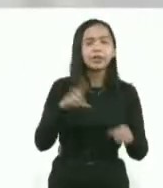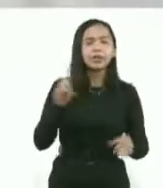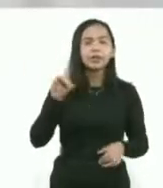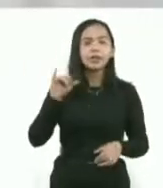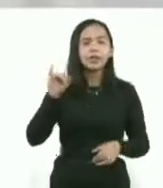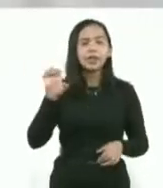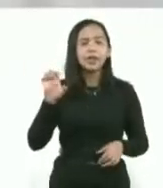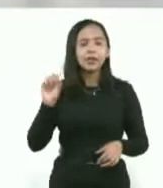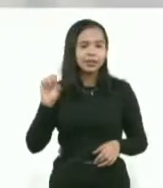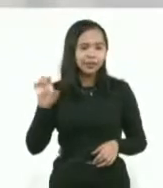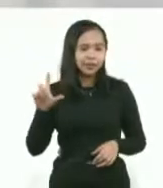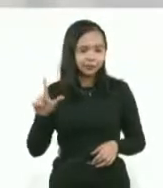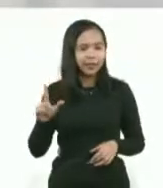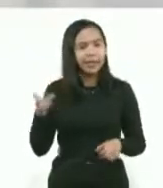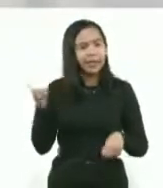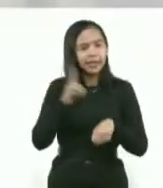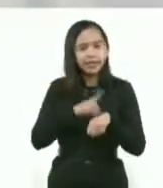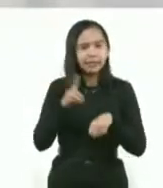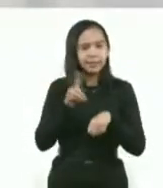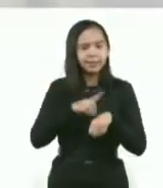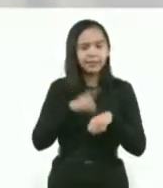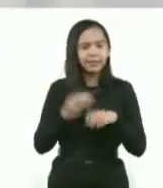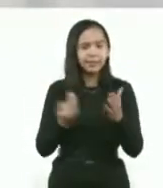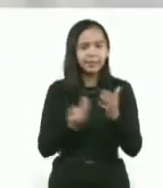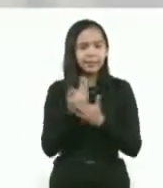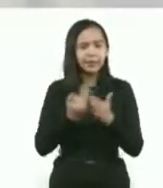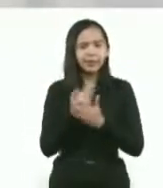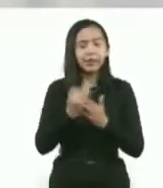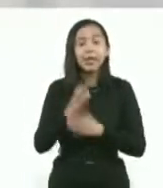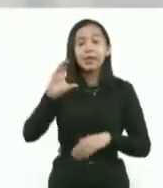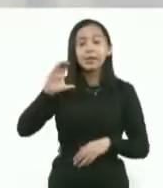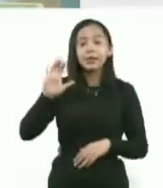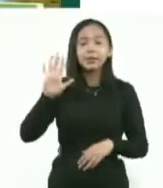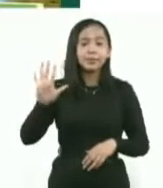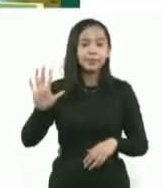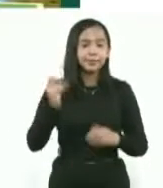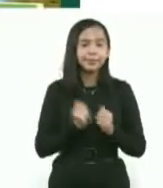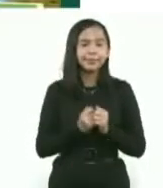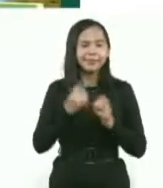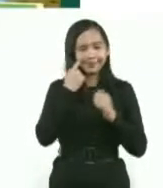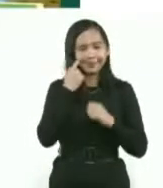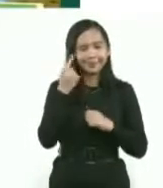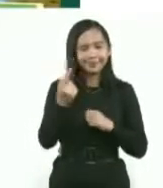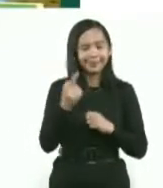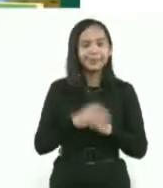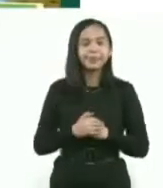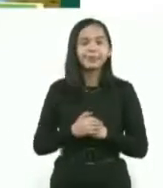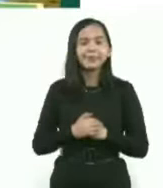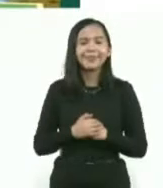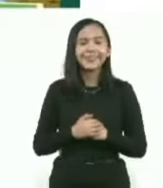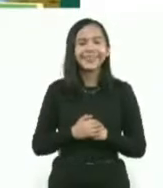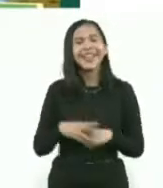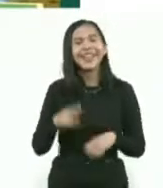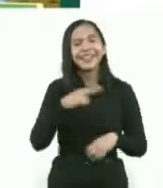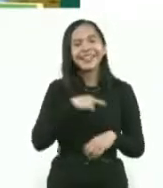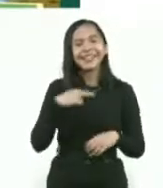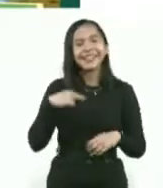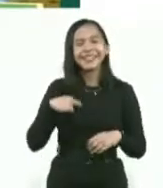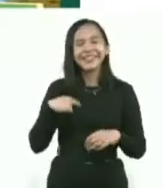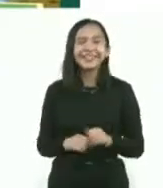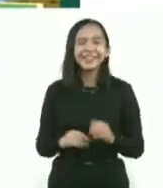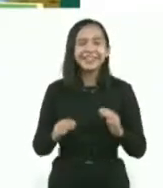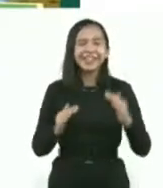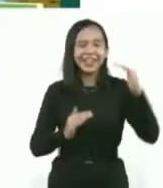gasolina, diésel, todos los días en la mañana. El C5 publica, le estamos haciendo aquí la competencia a Profeco.